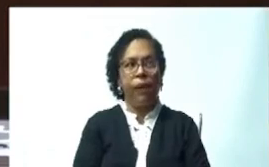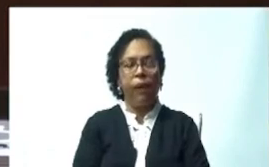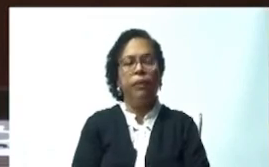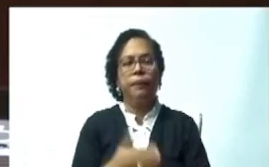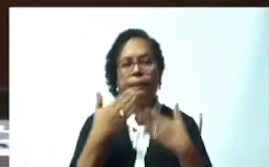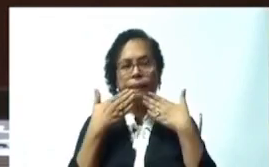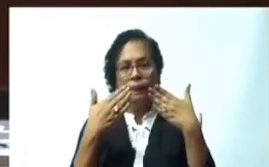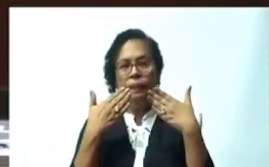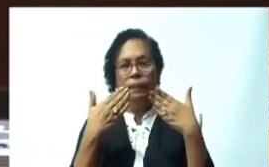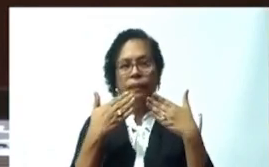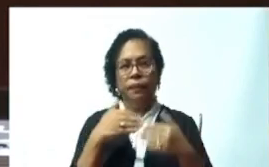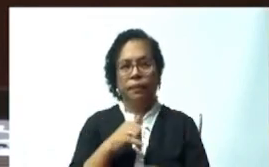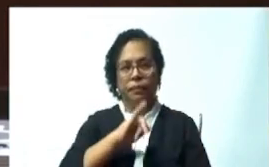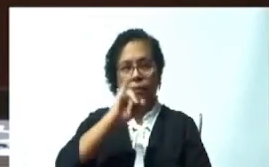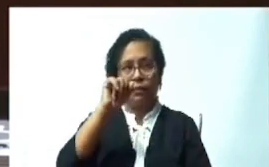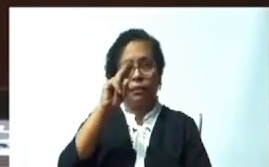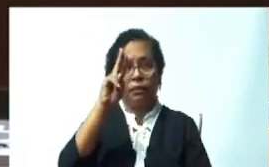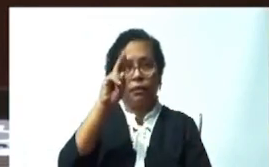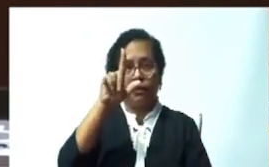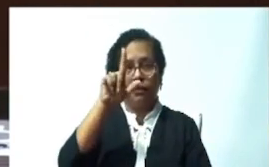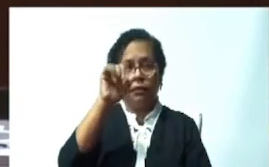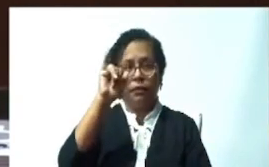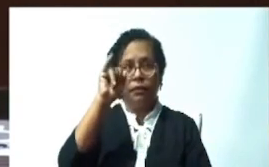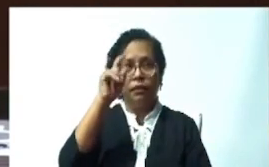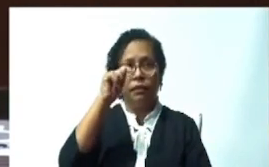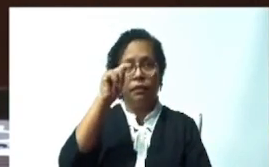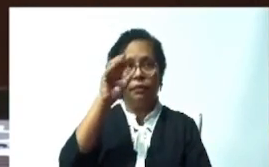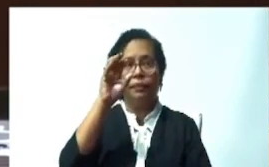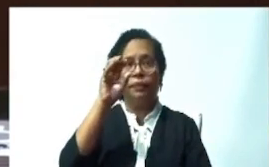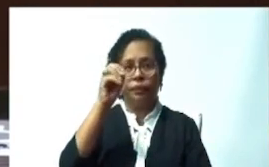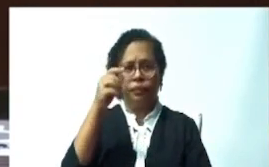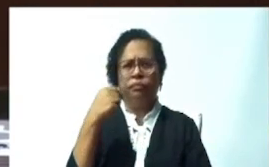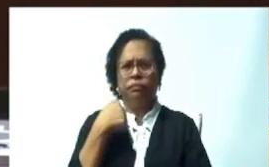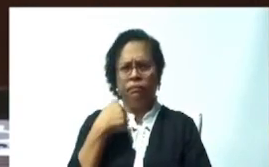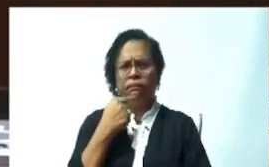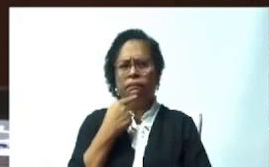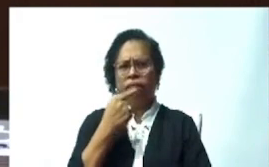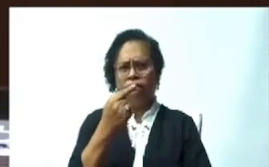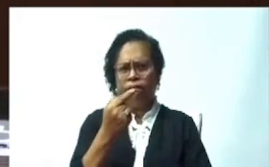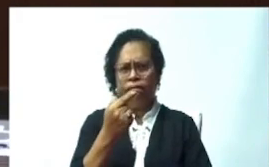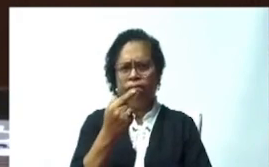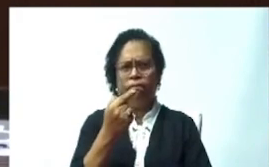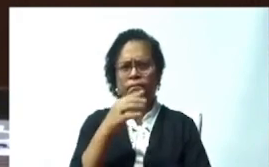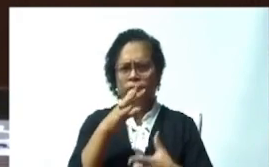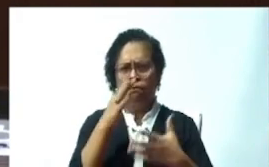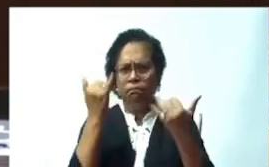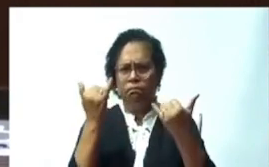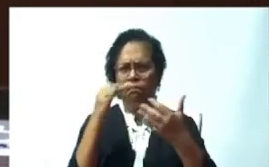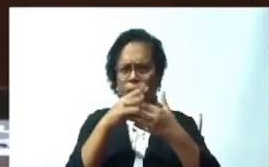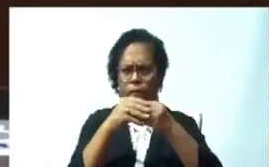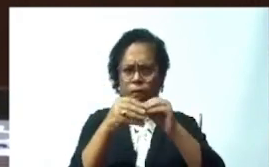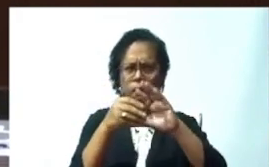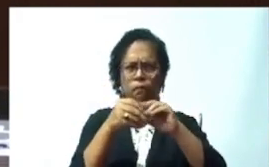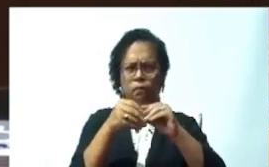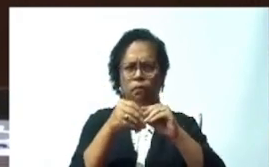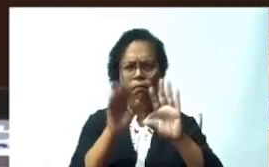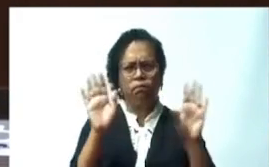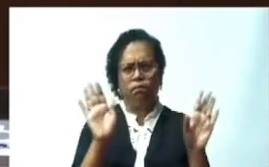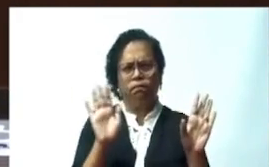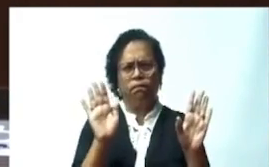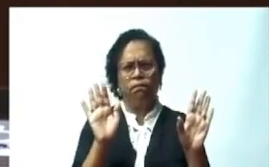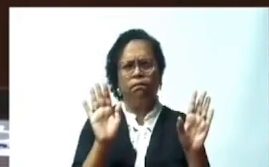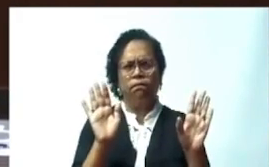colega Julito. Yo dije que me iba a reservar la posibilidad de una participación.